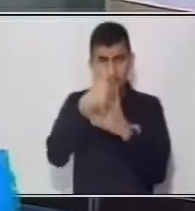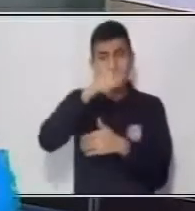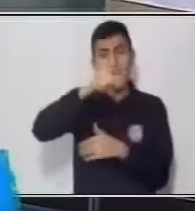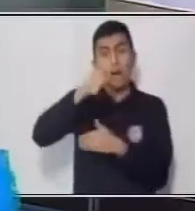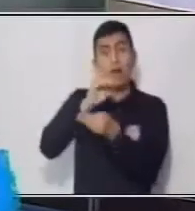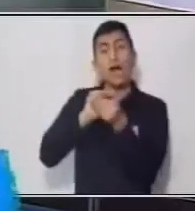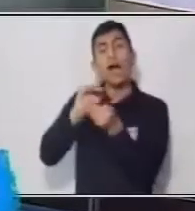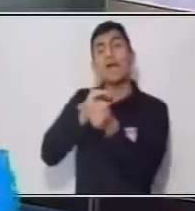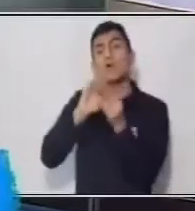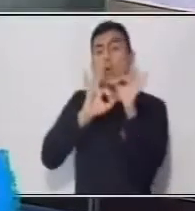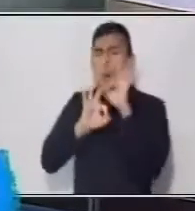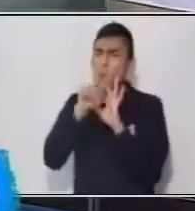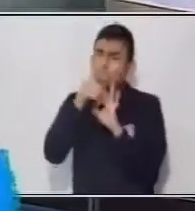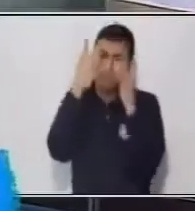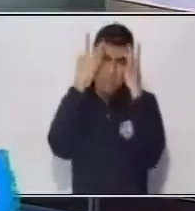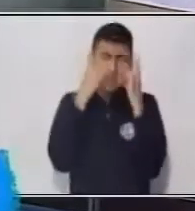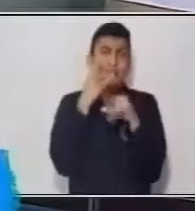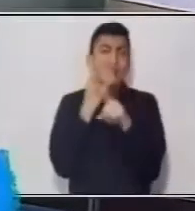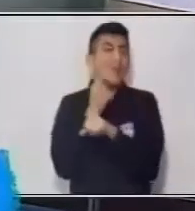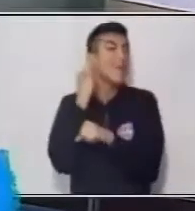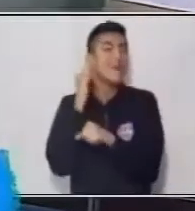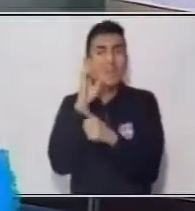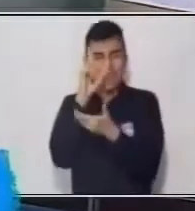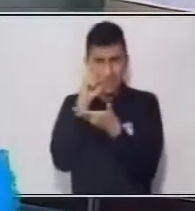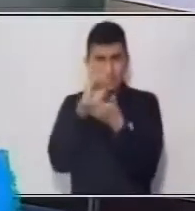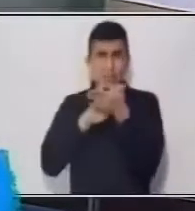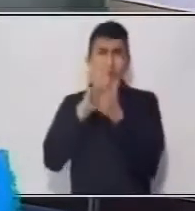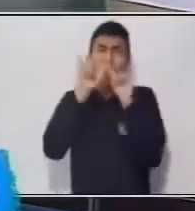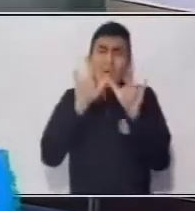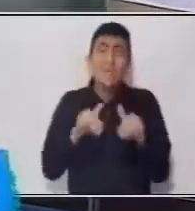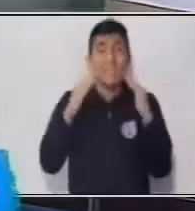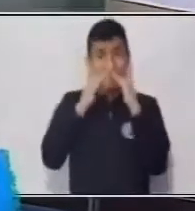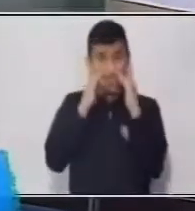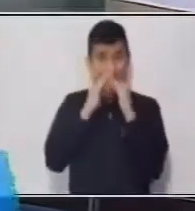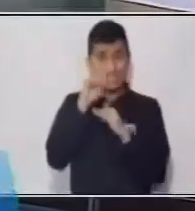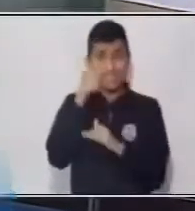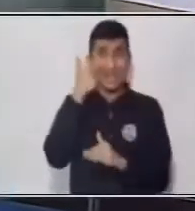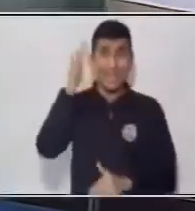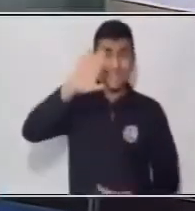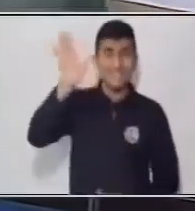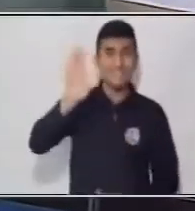agua y jabón o utilizar gel antibacterial. Y por favor, quédate en casa. Hasta pronto.